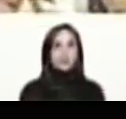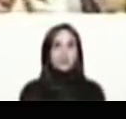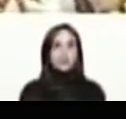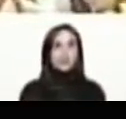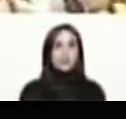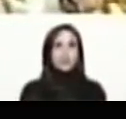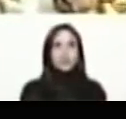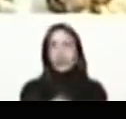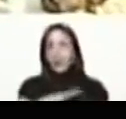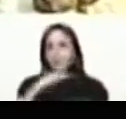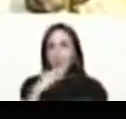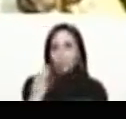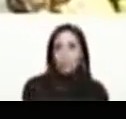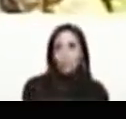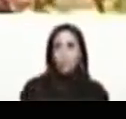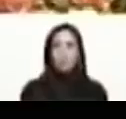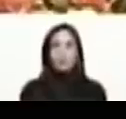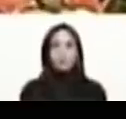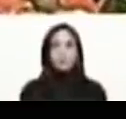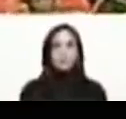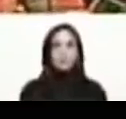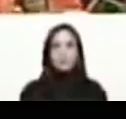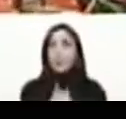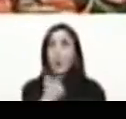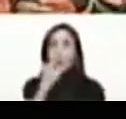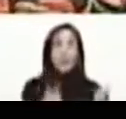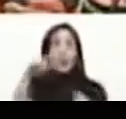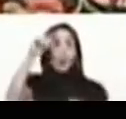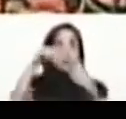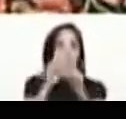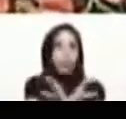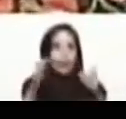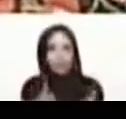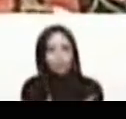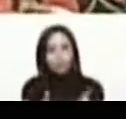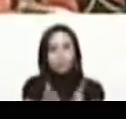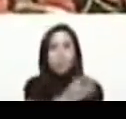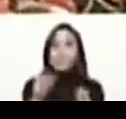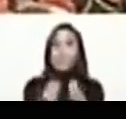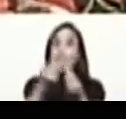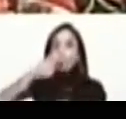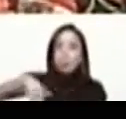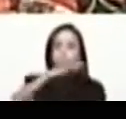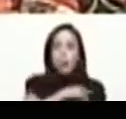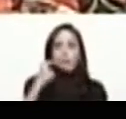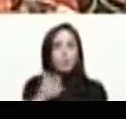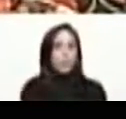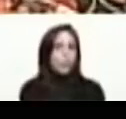un nuevo espíritu para afrontar con nuevos métodos junto al pueblo los